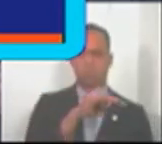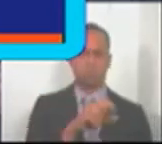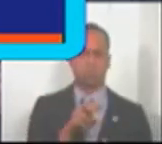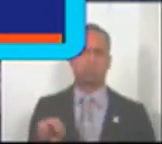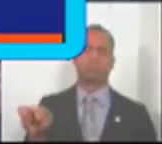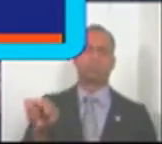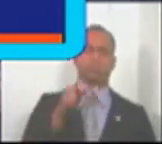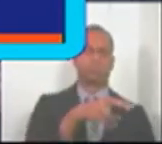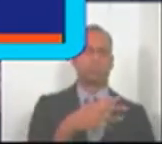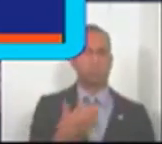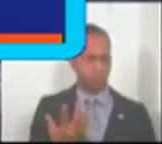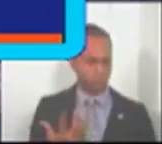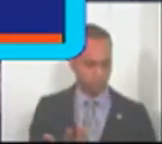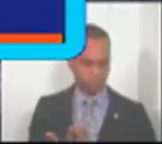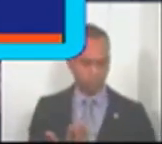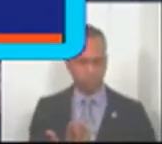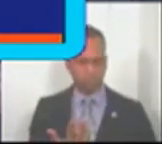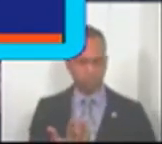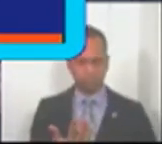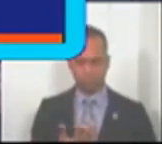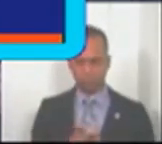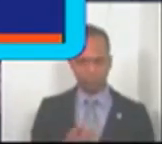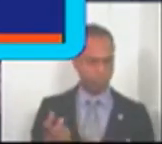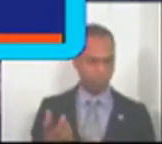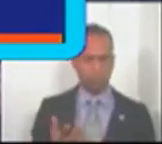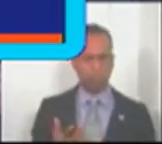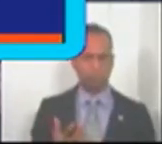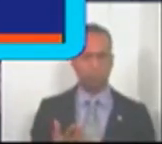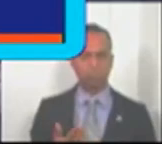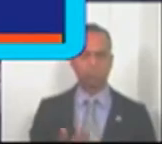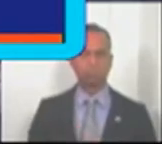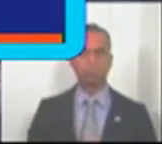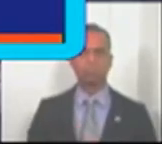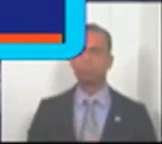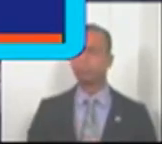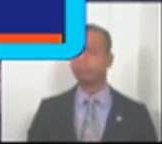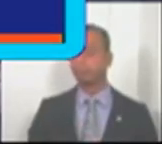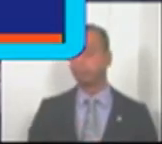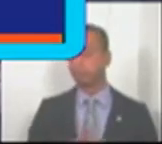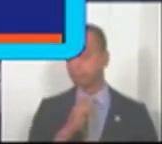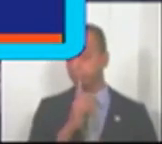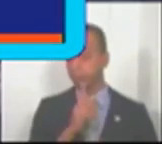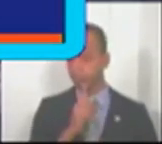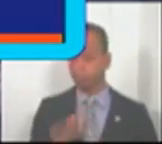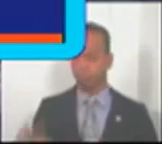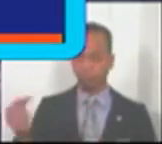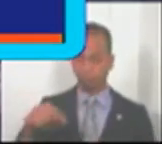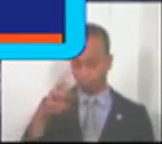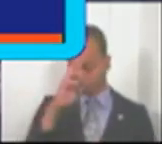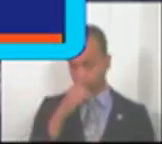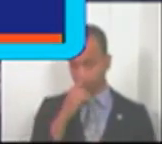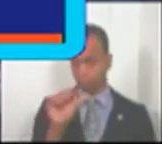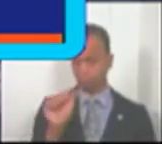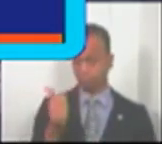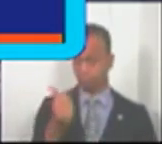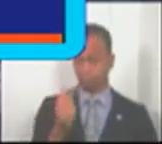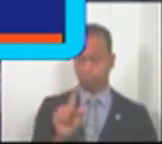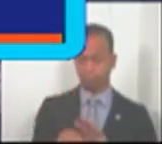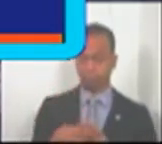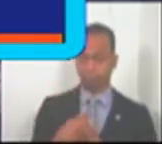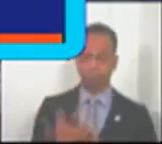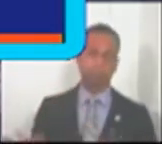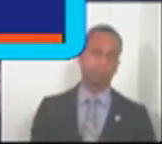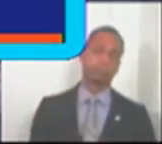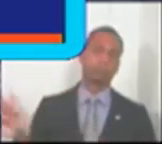momento, del Consejo Europeo de turno. Y me cuesta venir a República 10 horas. Por cierto,